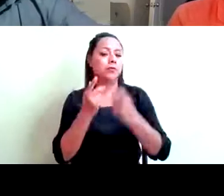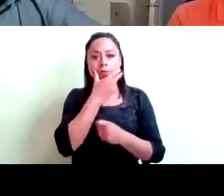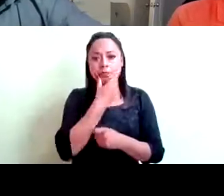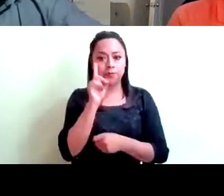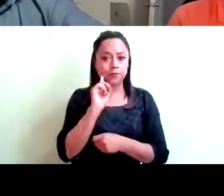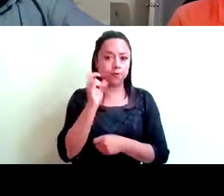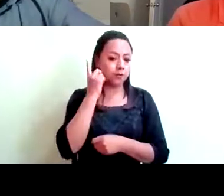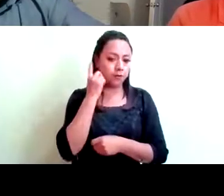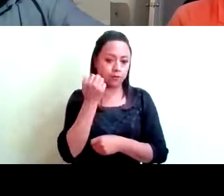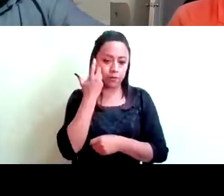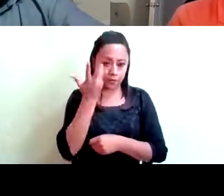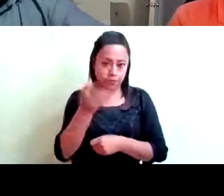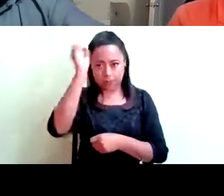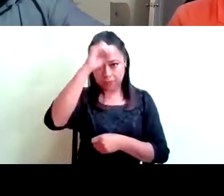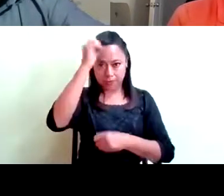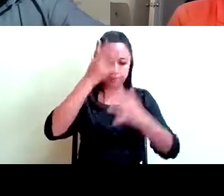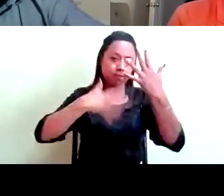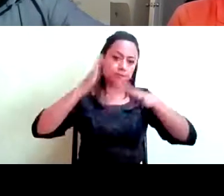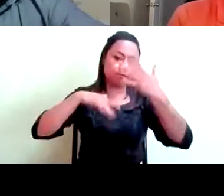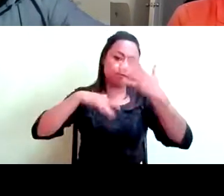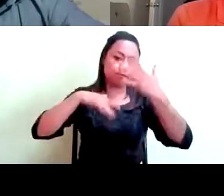diputado quiere hacer uso de la voz?